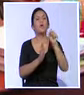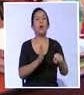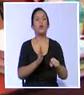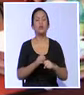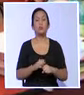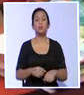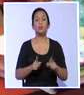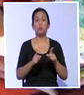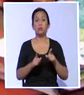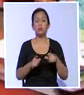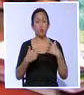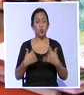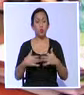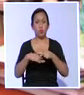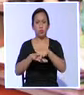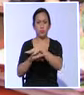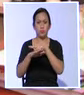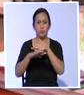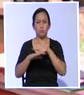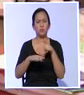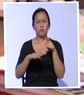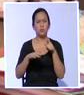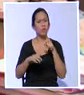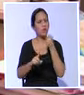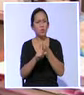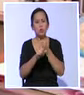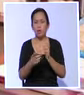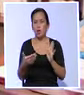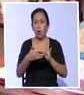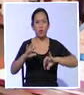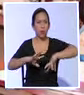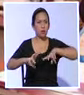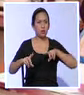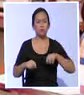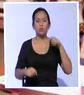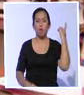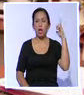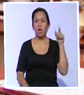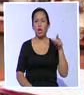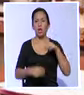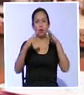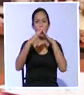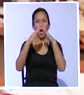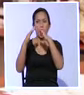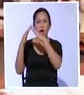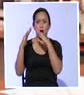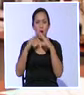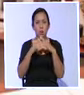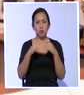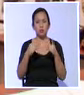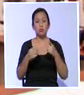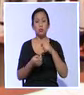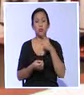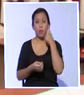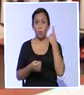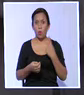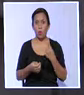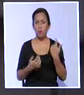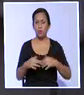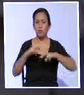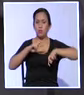fiscales de la unidad de transparencia y lucha contra la corrupción lideraron el allanamiento a viviendas e incautación de evidencias que en base a sus